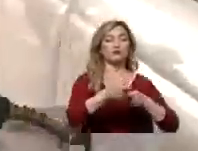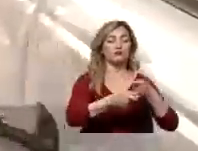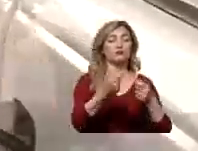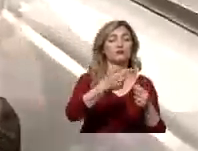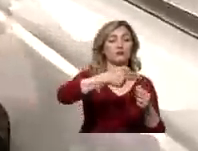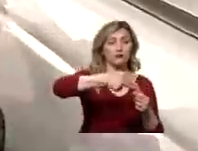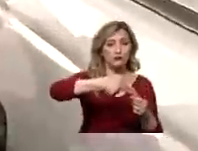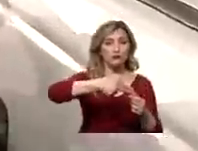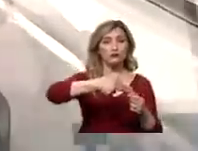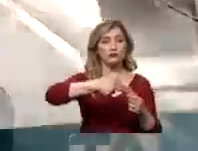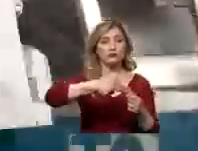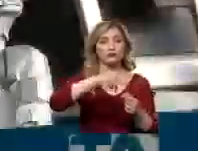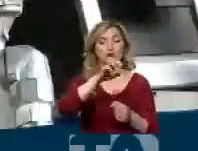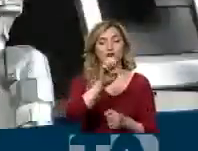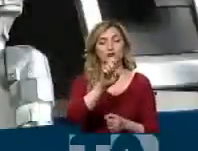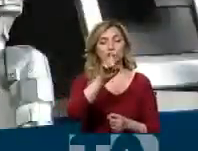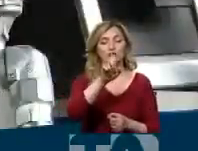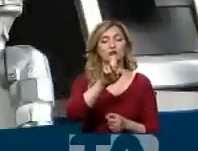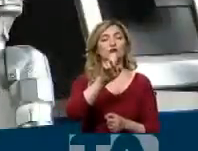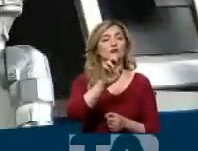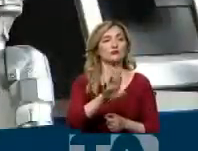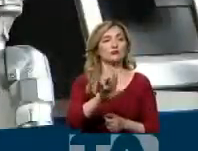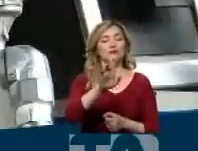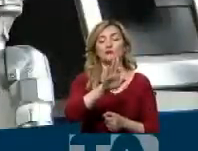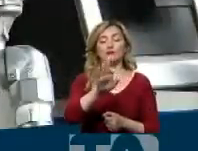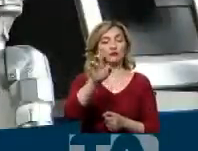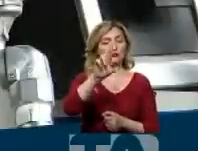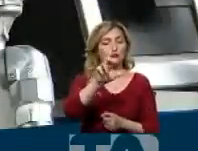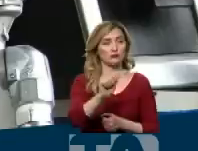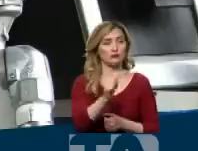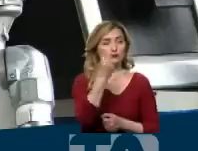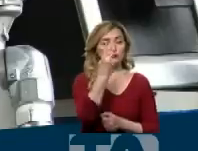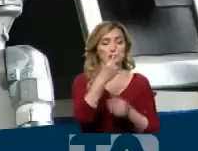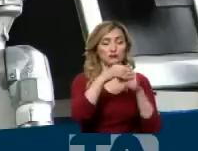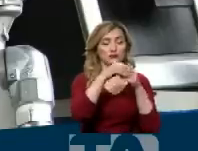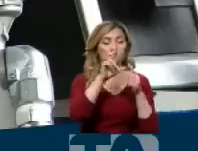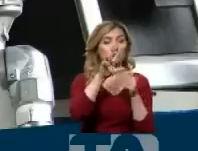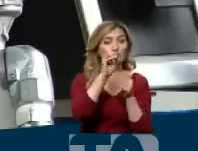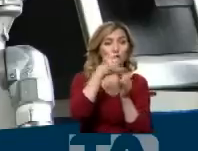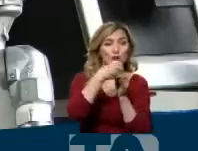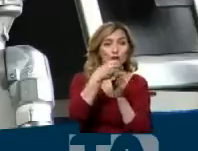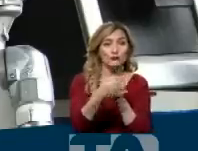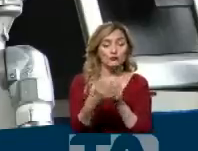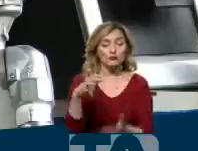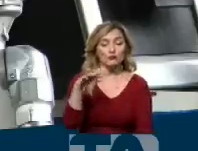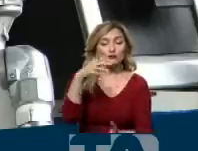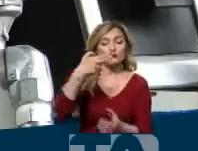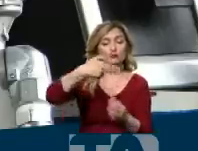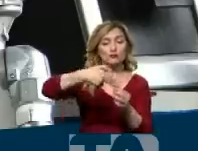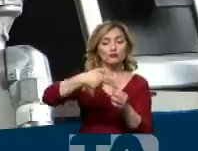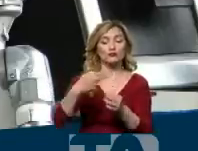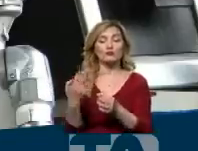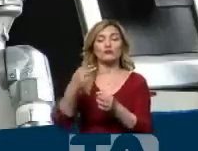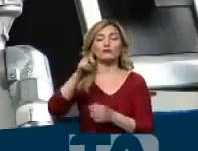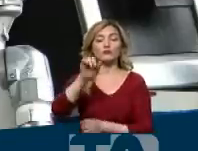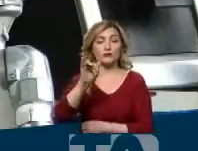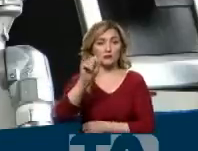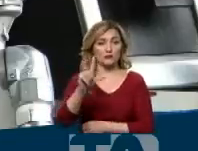de la gasolina Extra quedaría en $2.30 el galón, mientras que el galón de diésel se ubicaría